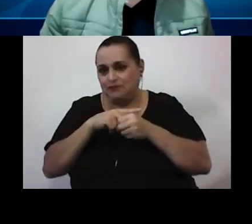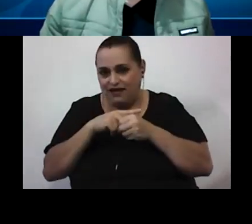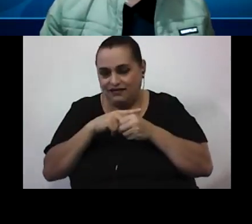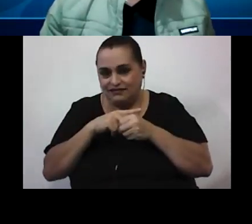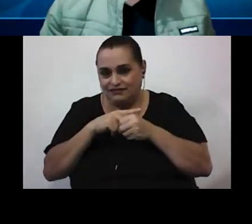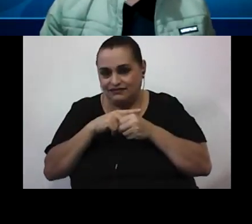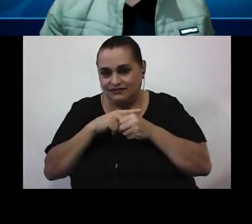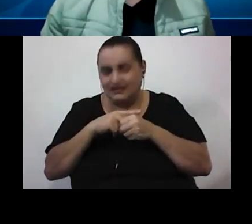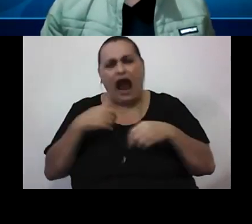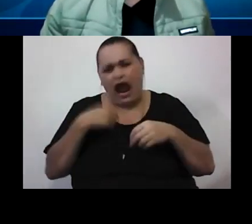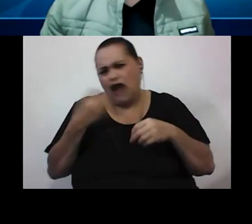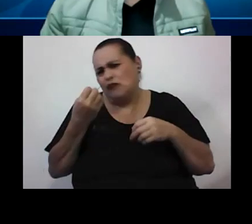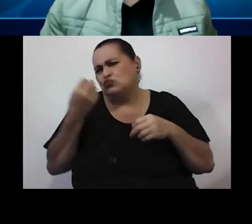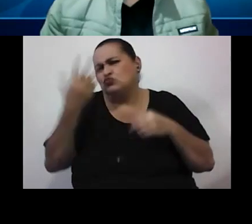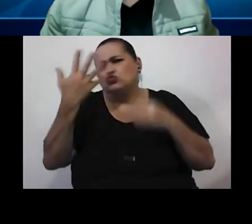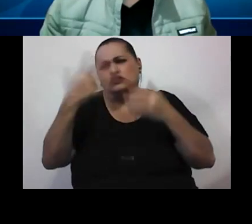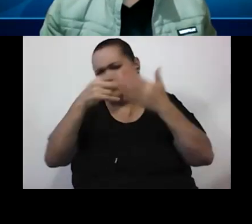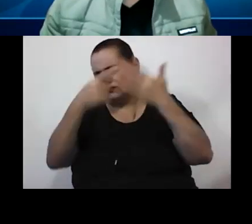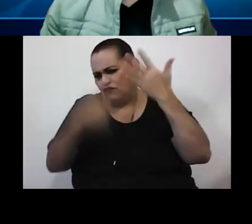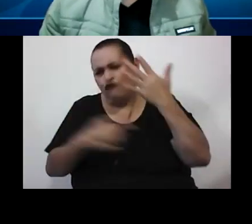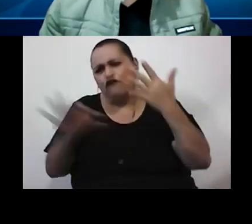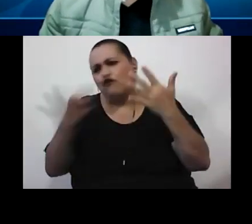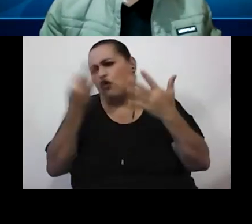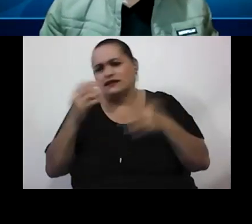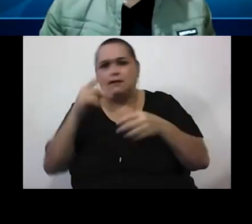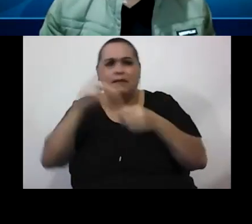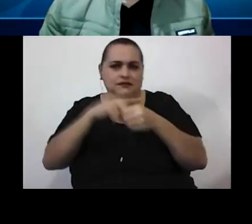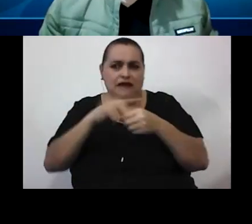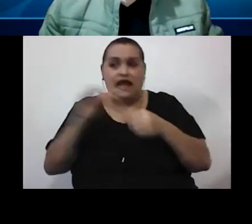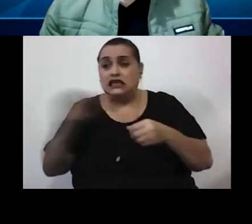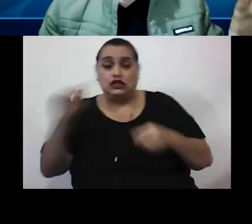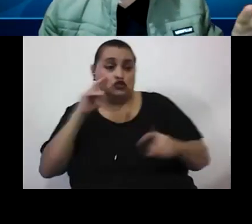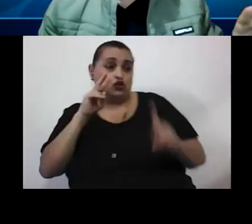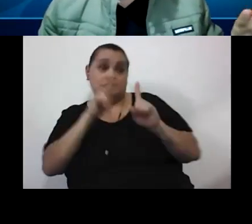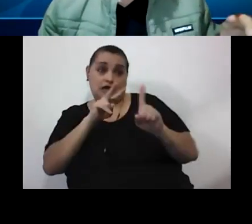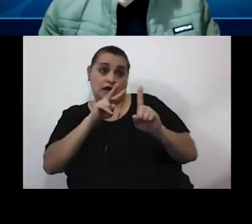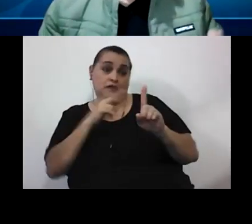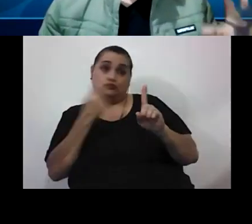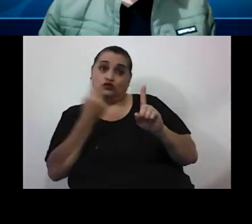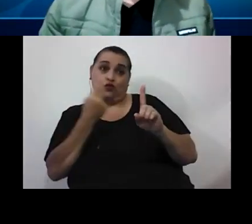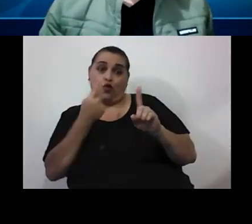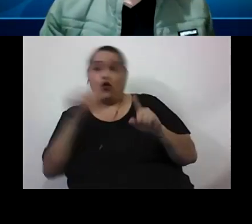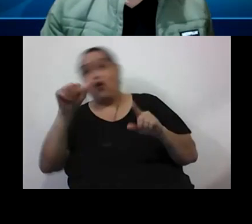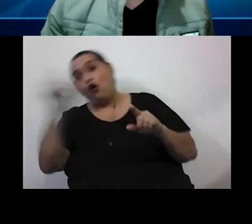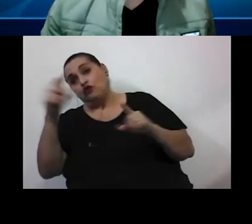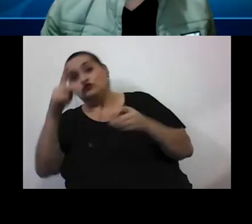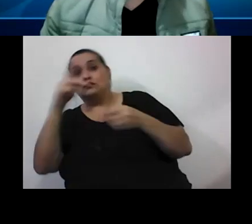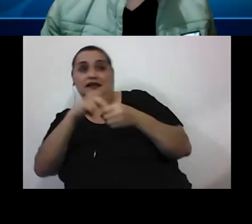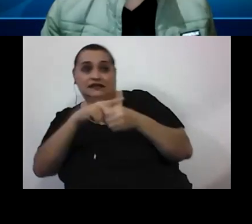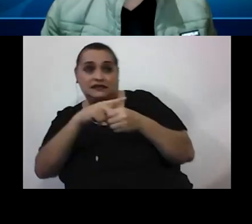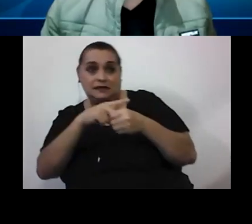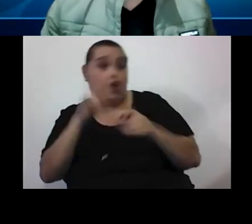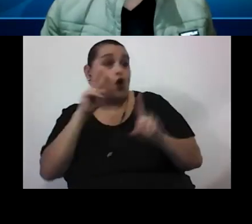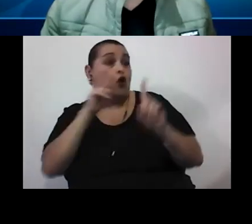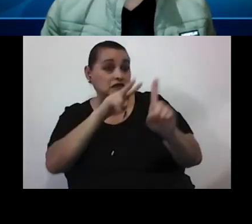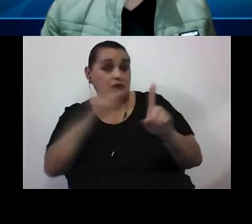¿verdad? A veces el niño que solo quiere observar, bueno, desde la observación nos vas a ayudar a observar y luego nos puedes comentar qué observaste. Esa